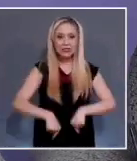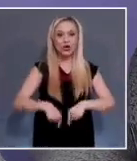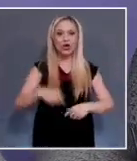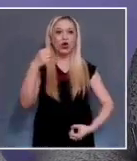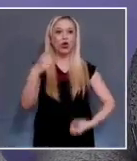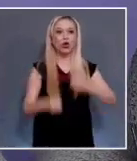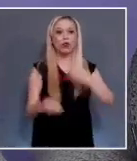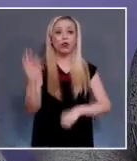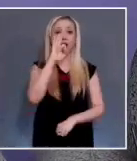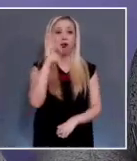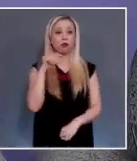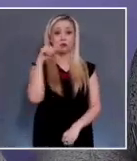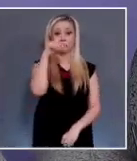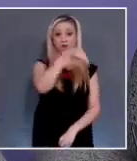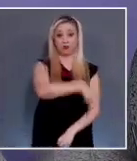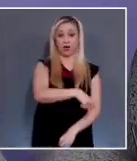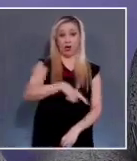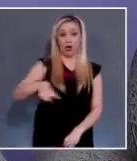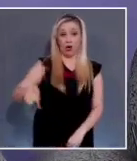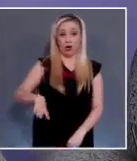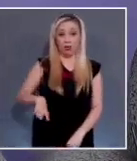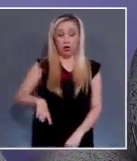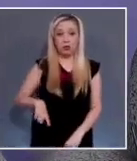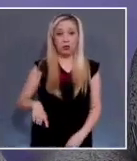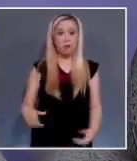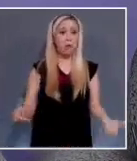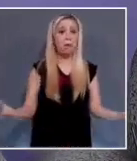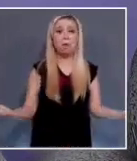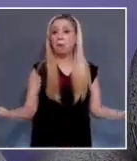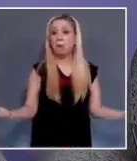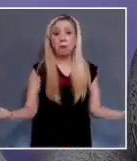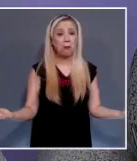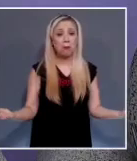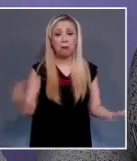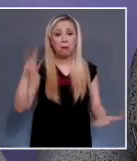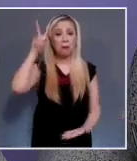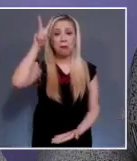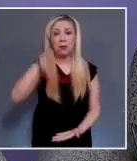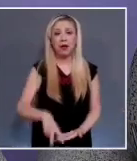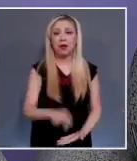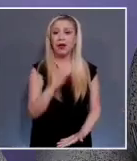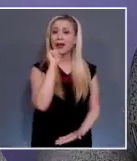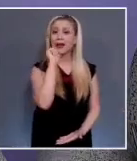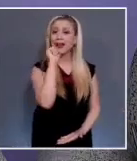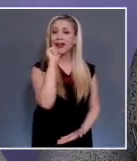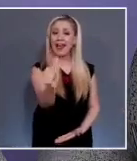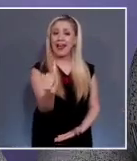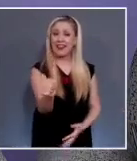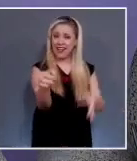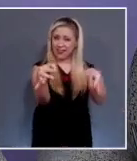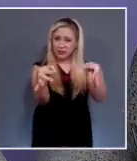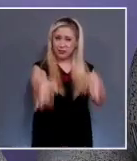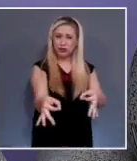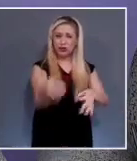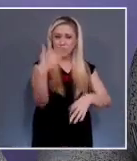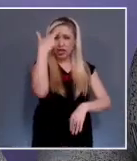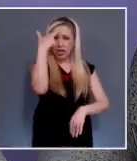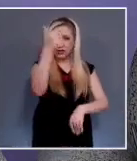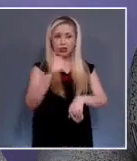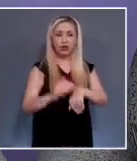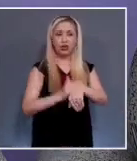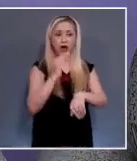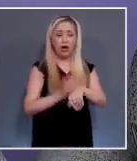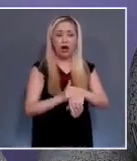institución pública no se traduce en acciones concretas que redunden en